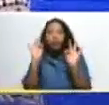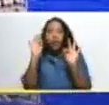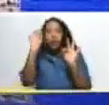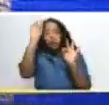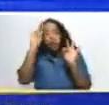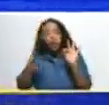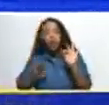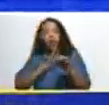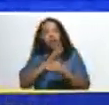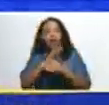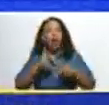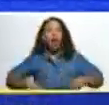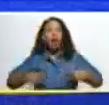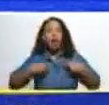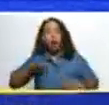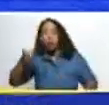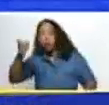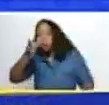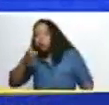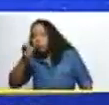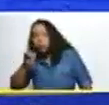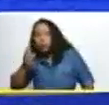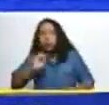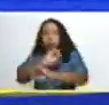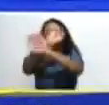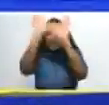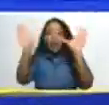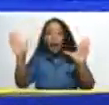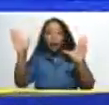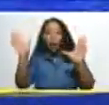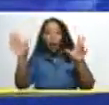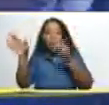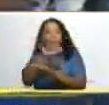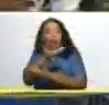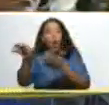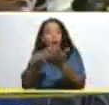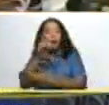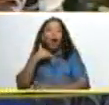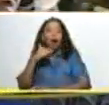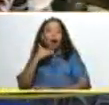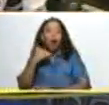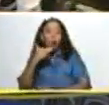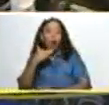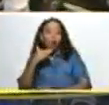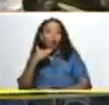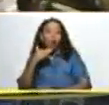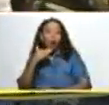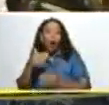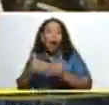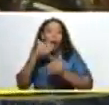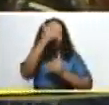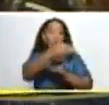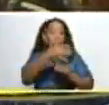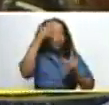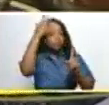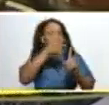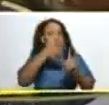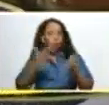vida, a buscar esclarecer un caso y después a instruir un expediente que va